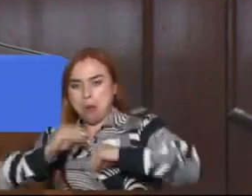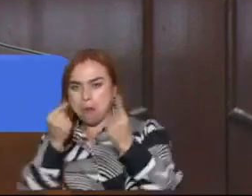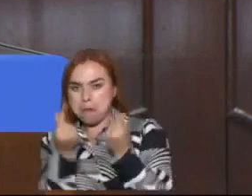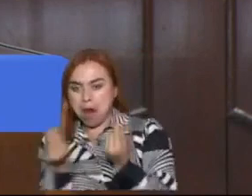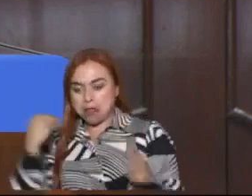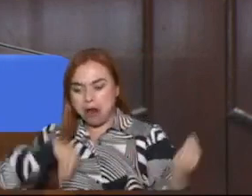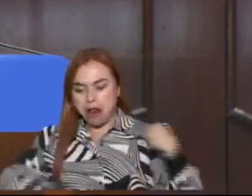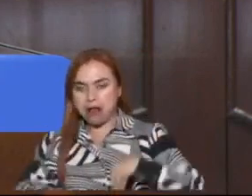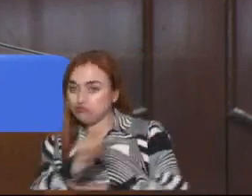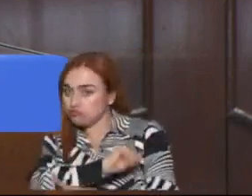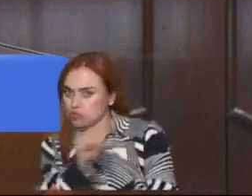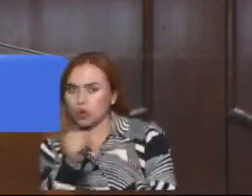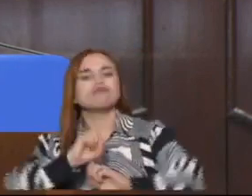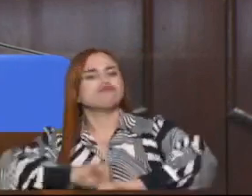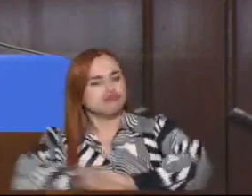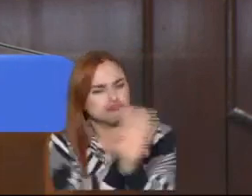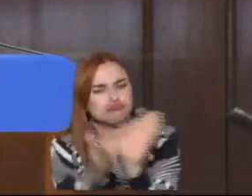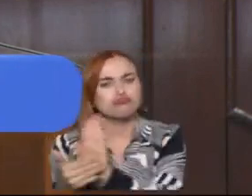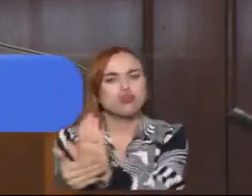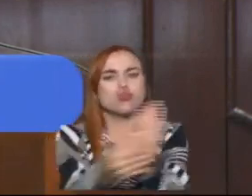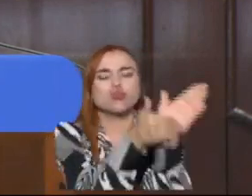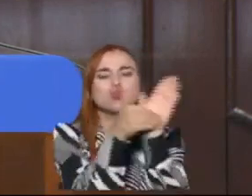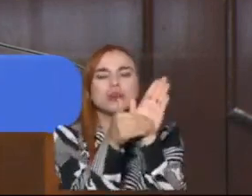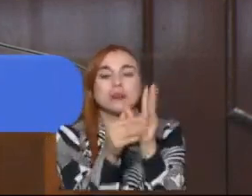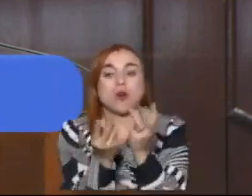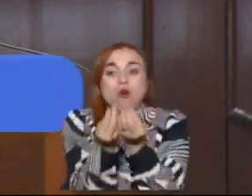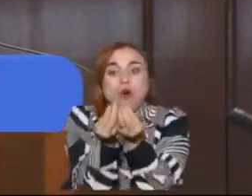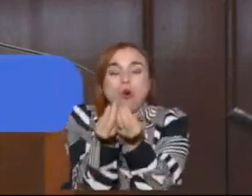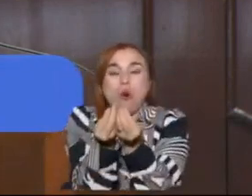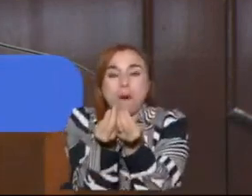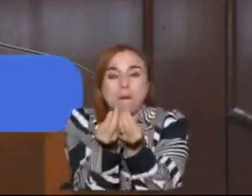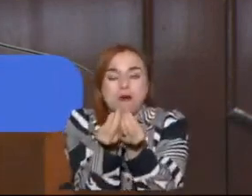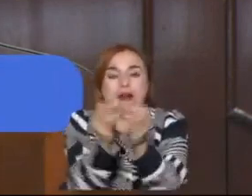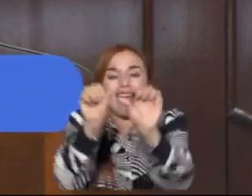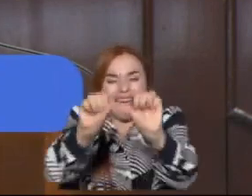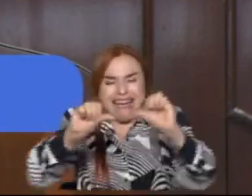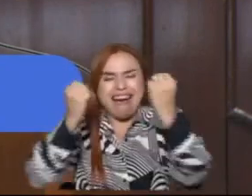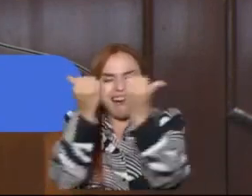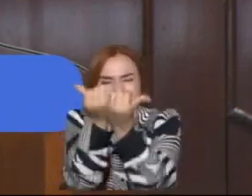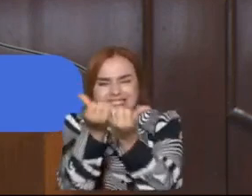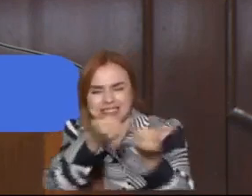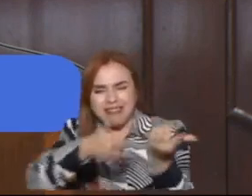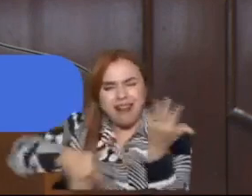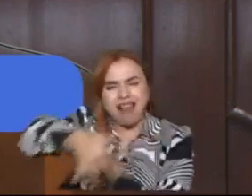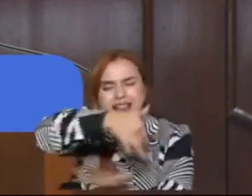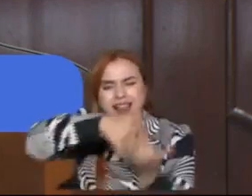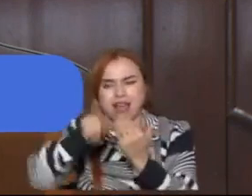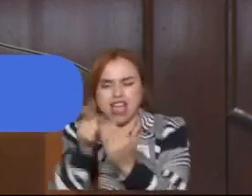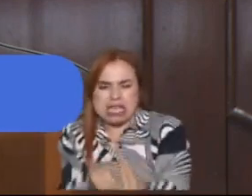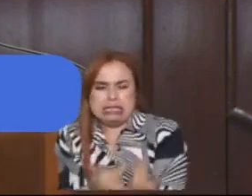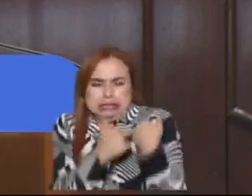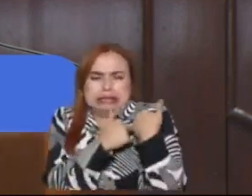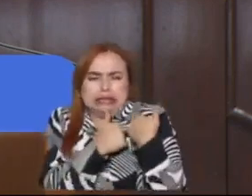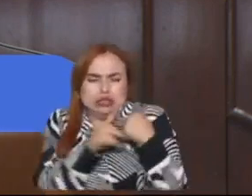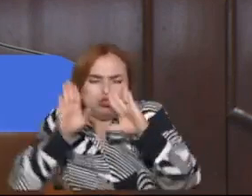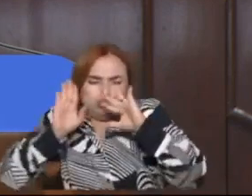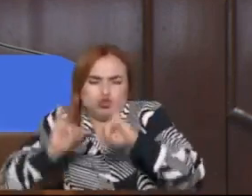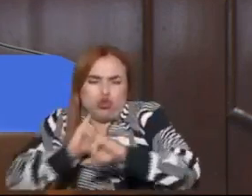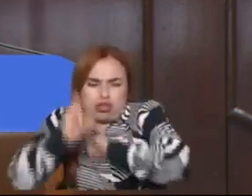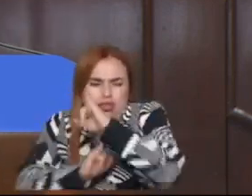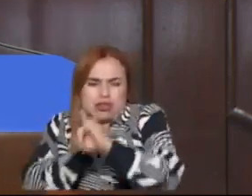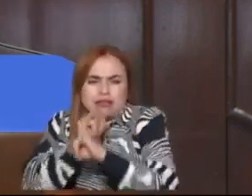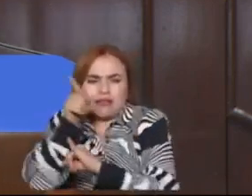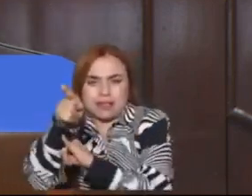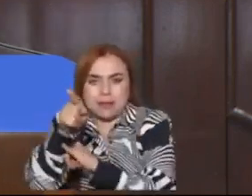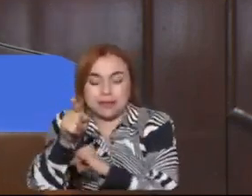Trabajo Anticorrupción del 2023 de la American Society, Council of the Americas, conocido en español como